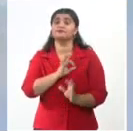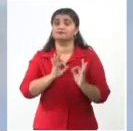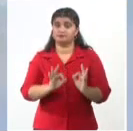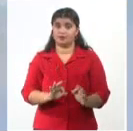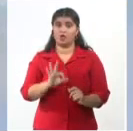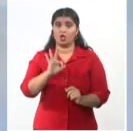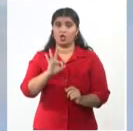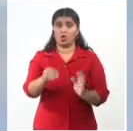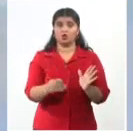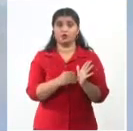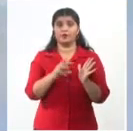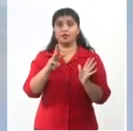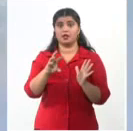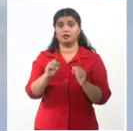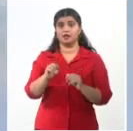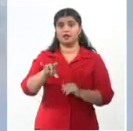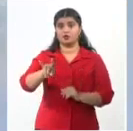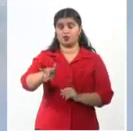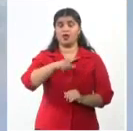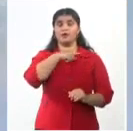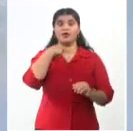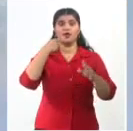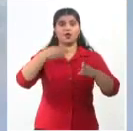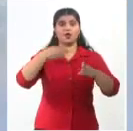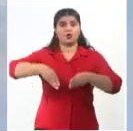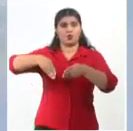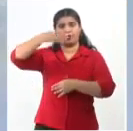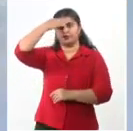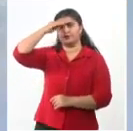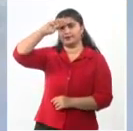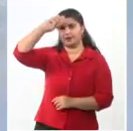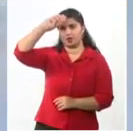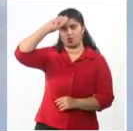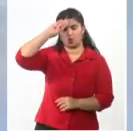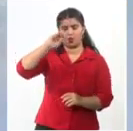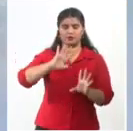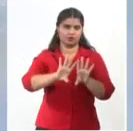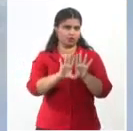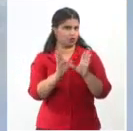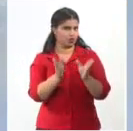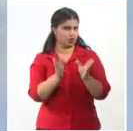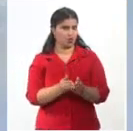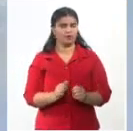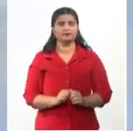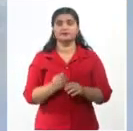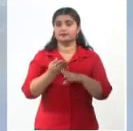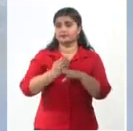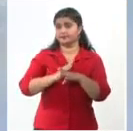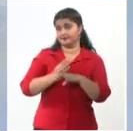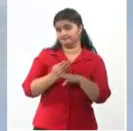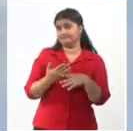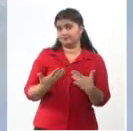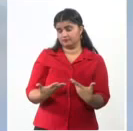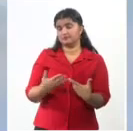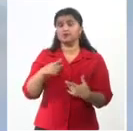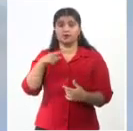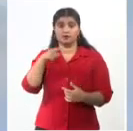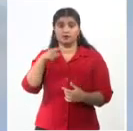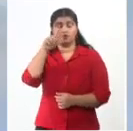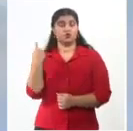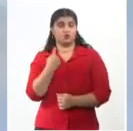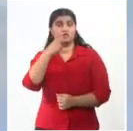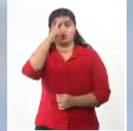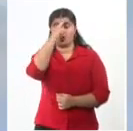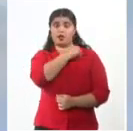8.309 fallecidos en nuestro país, para los cuales sus familiares y amistades